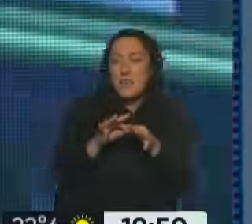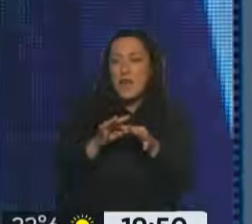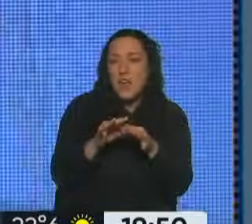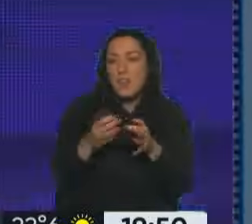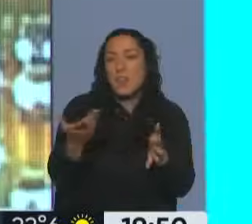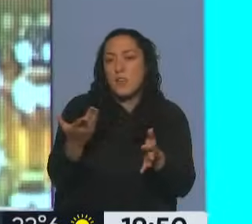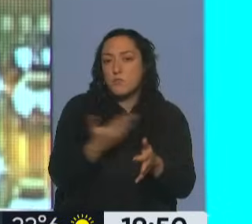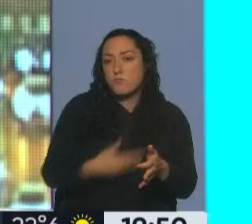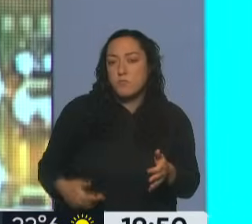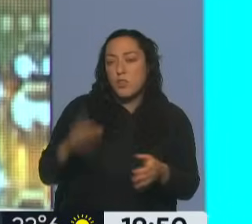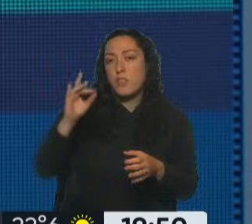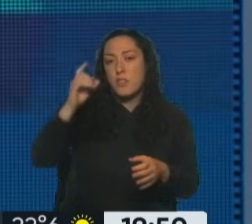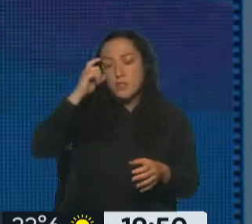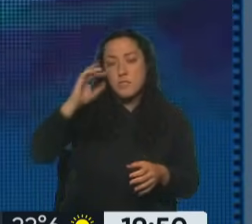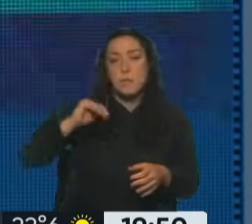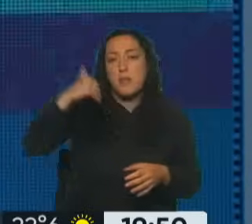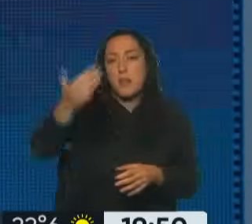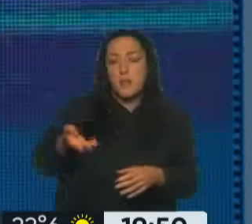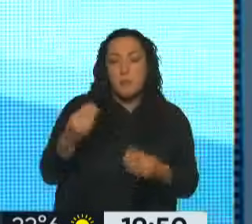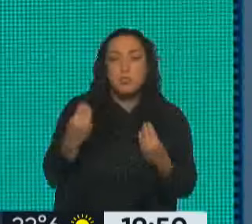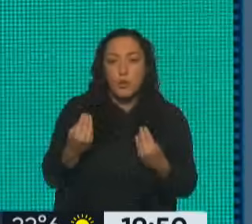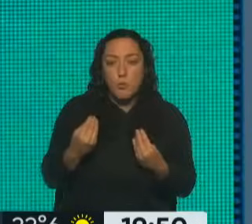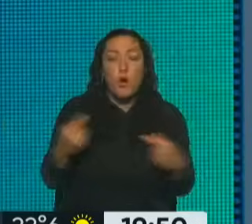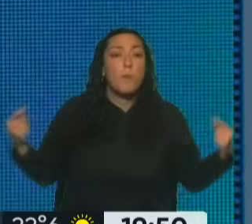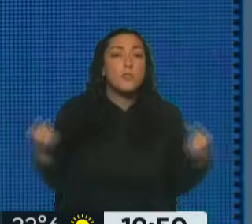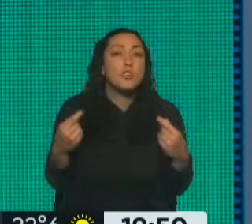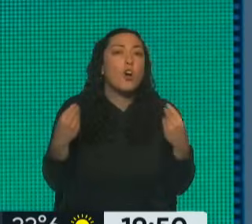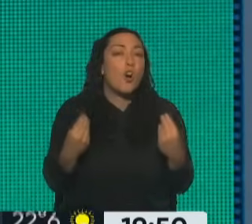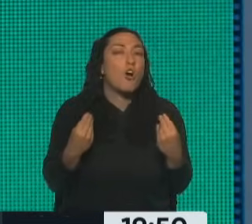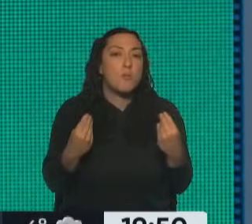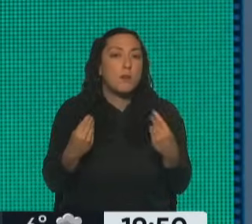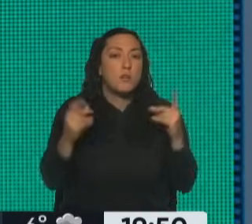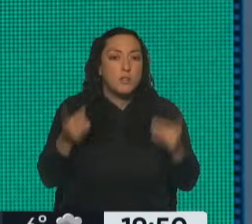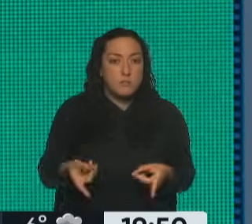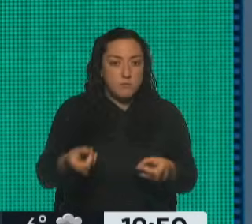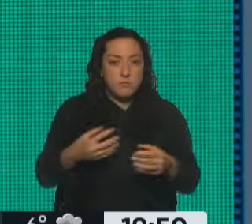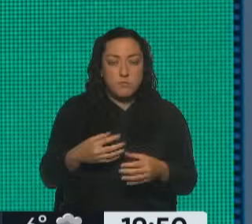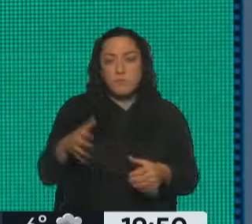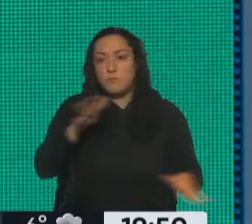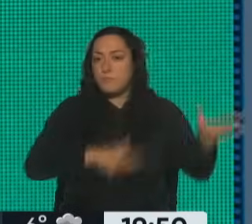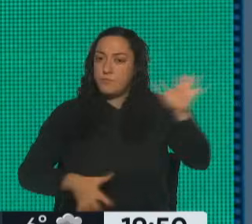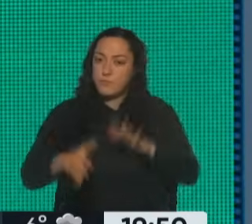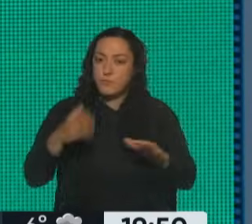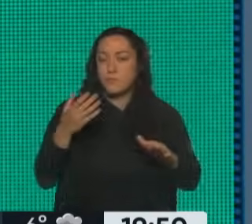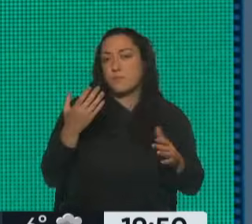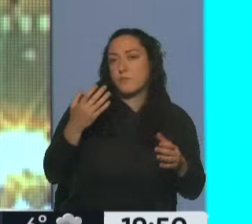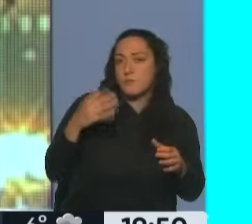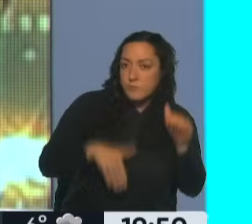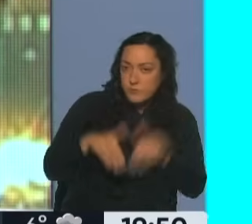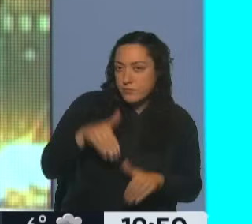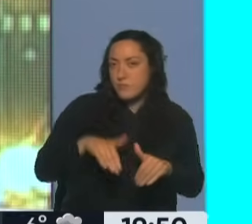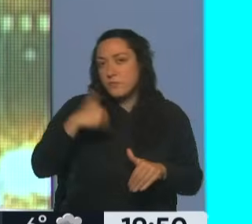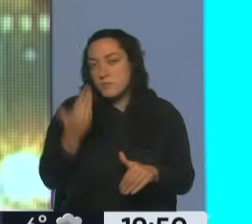10 de diciembre. Pero ¿cuál va a ser el destino de la oposición? Con este realineamiento que hubo en la elección,